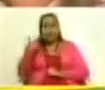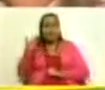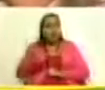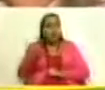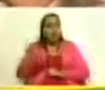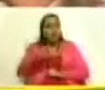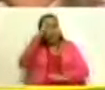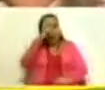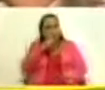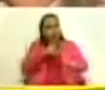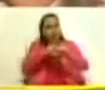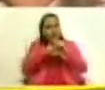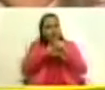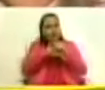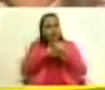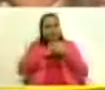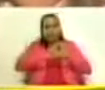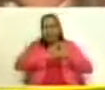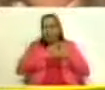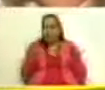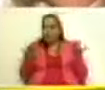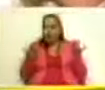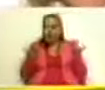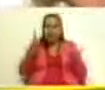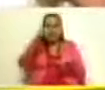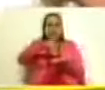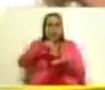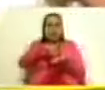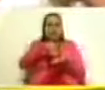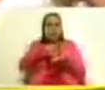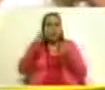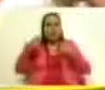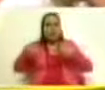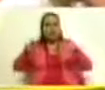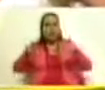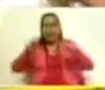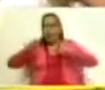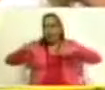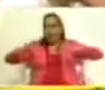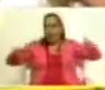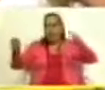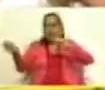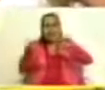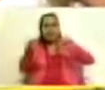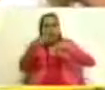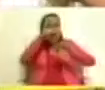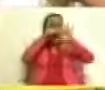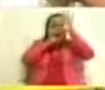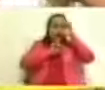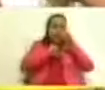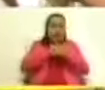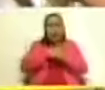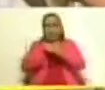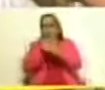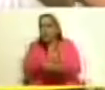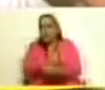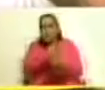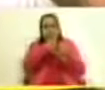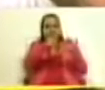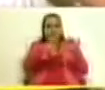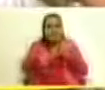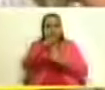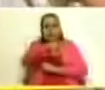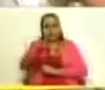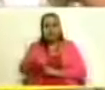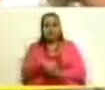honor y un privilegio participar en un espacio tan nutritivo, tan amoroso y diverso. En